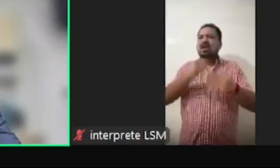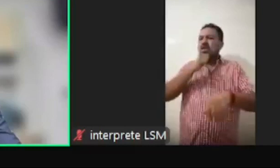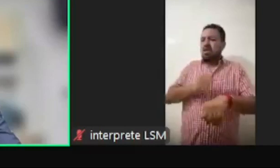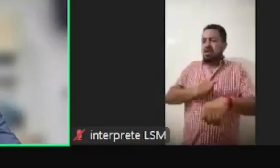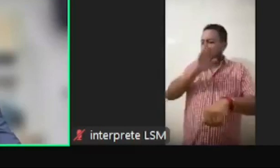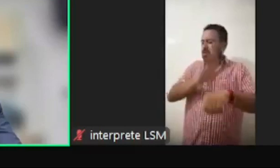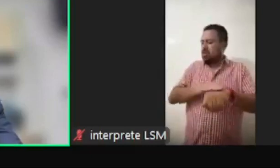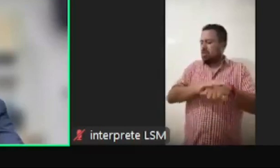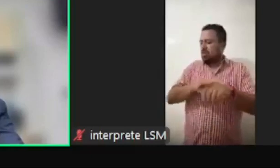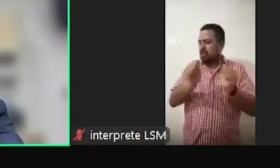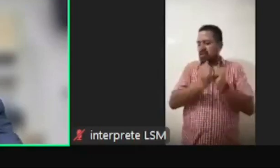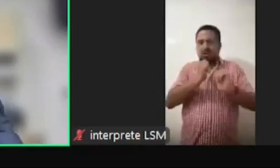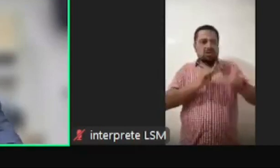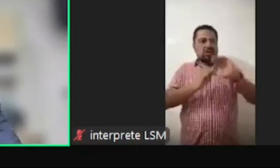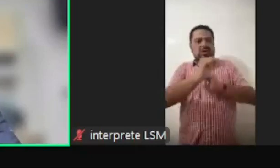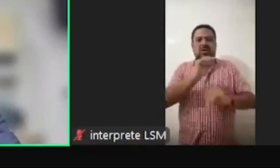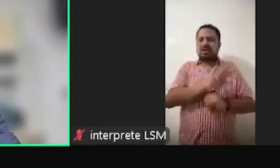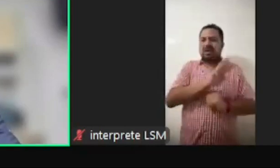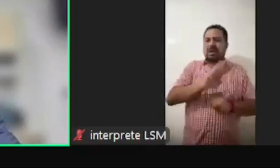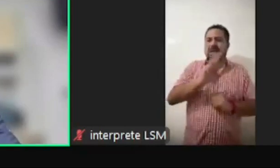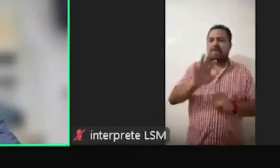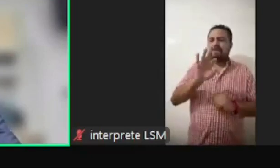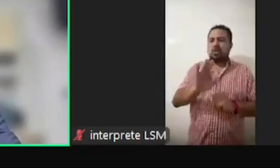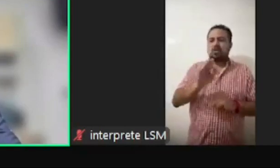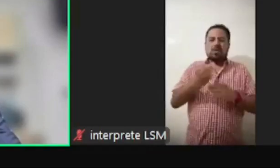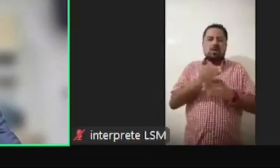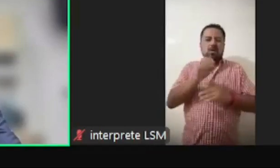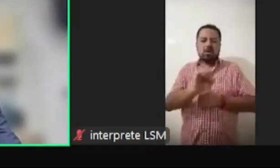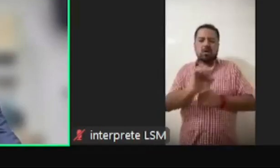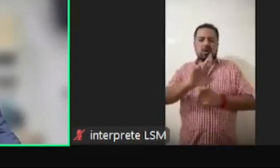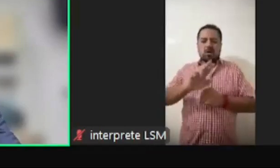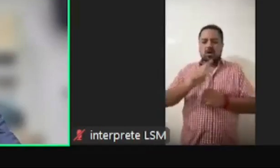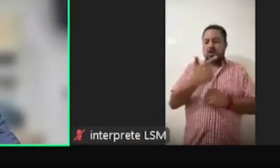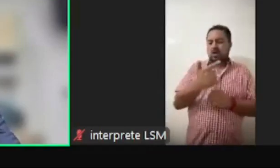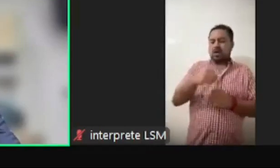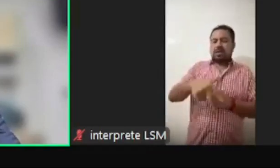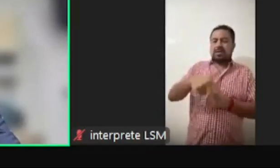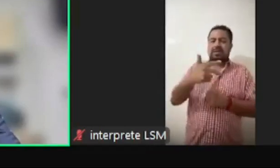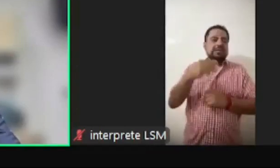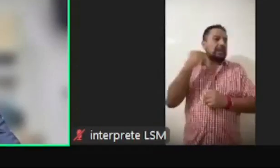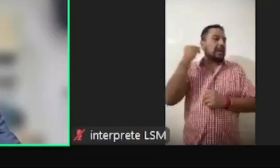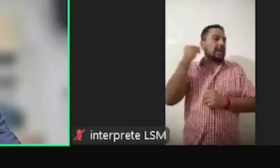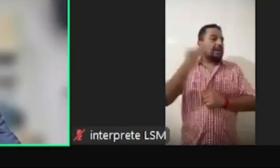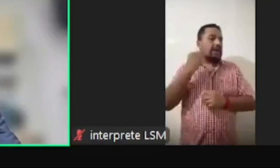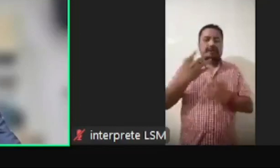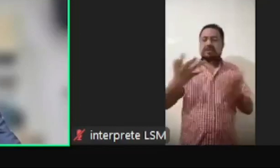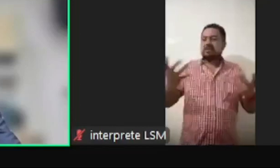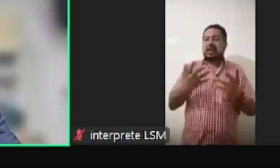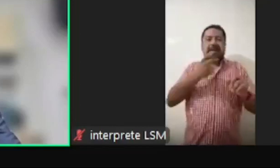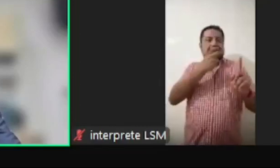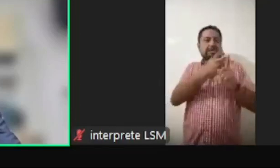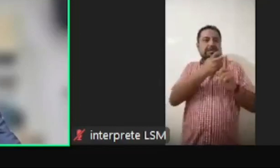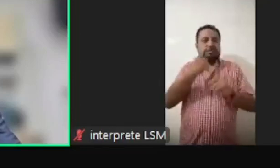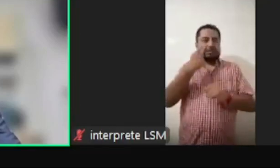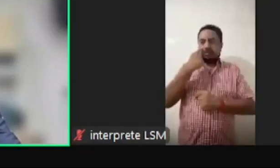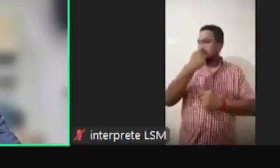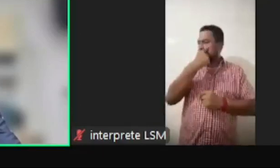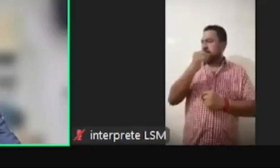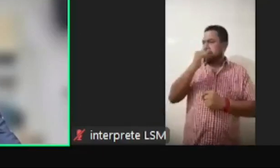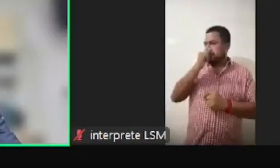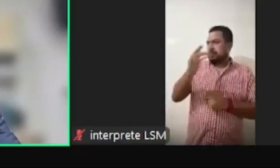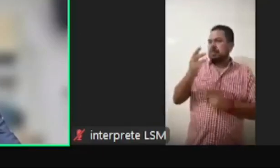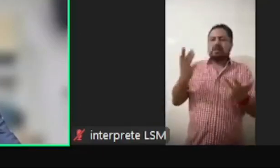notificación por estrados electrónicos en la página www.morena.org realizada el 13 de marzo, el acto que consideró el reclamado lo